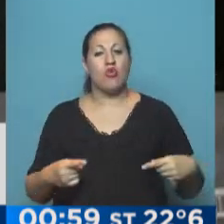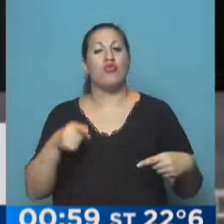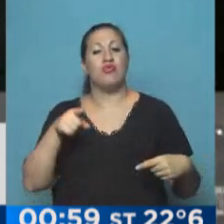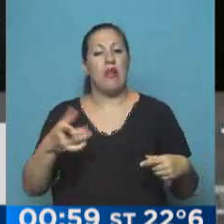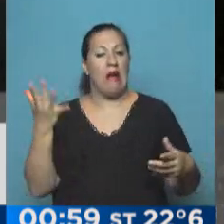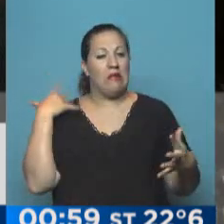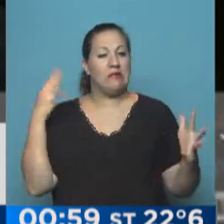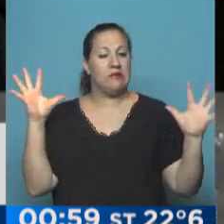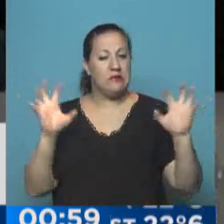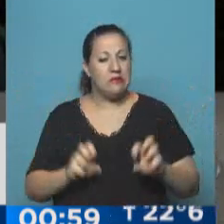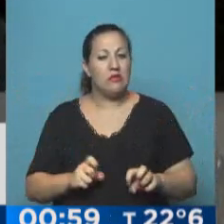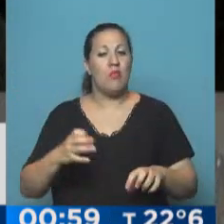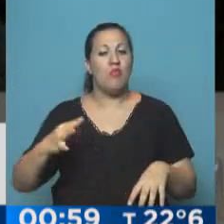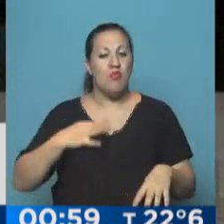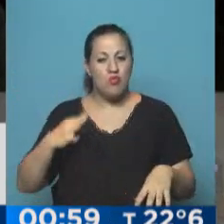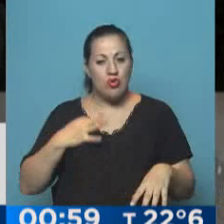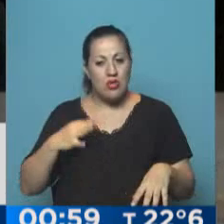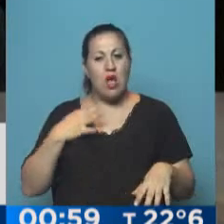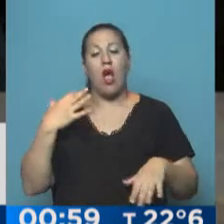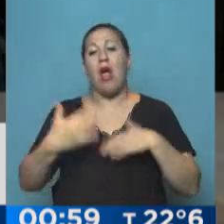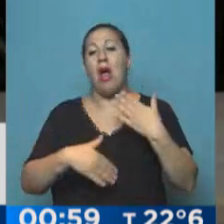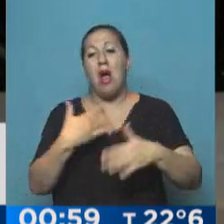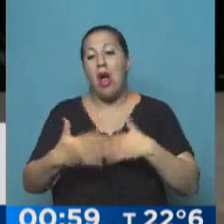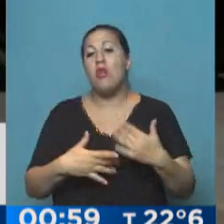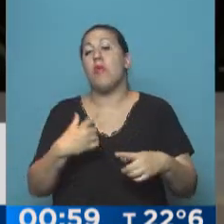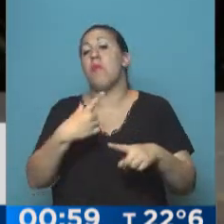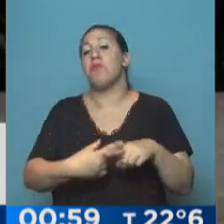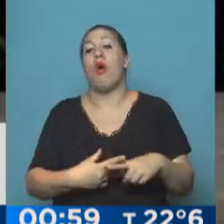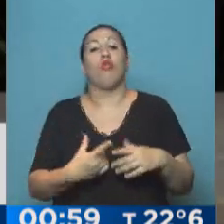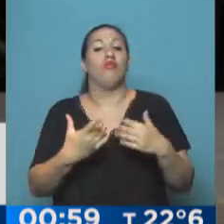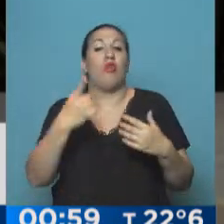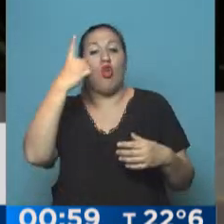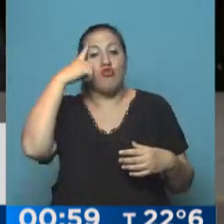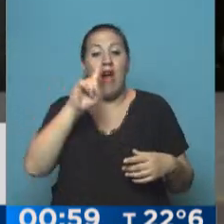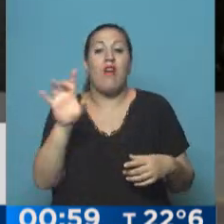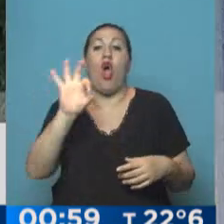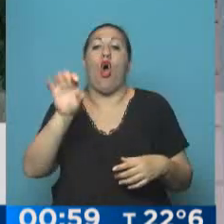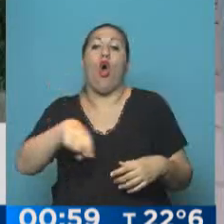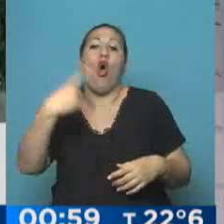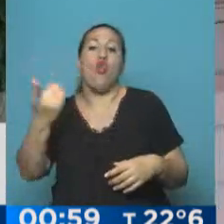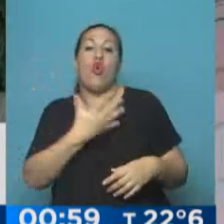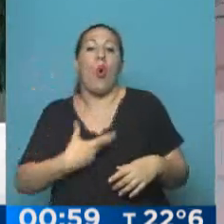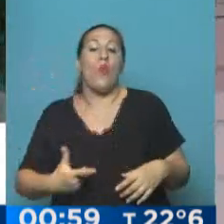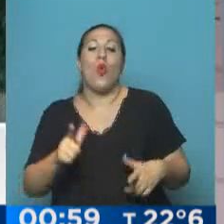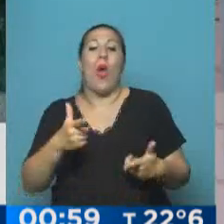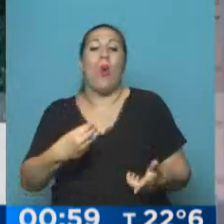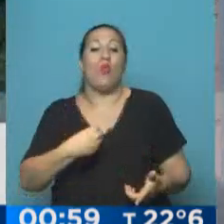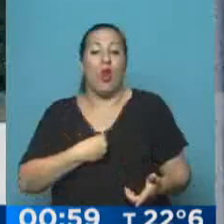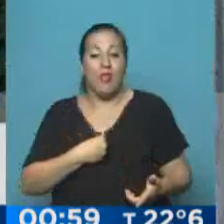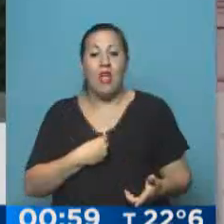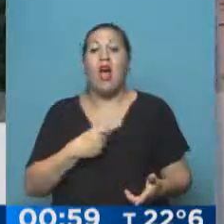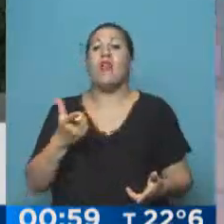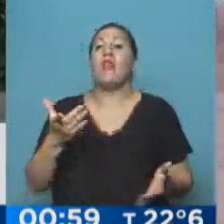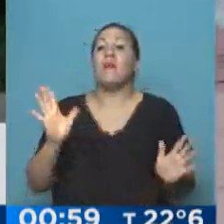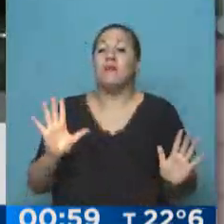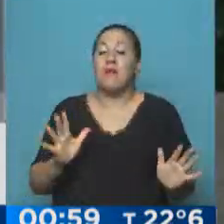suscitado a lo largo del tiempo y por desconocimiento o falta de voluntad de otros gobiernos. ¿Hay posibilidades de Cristina